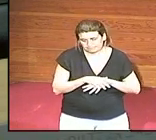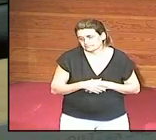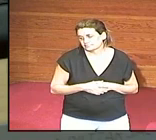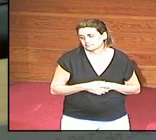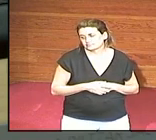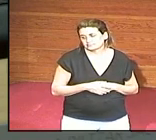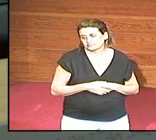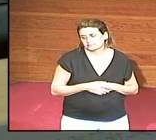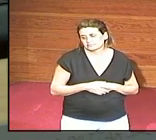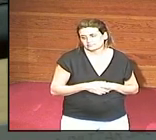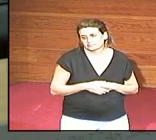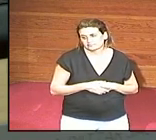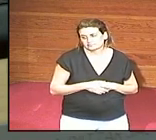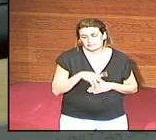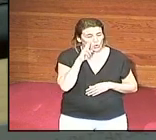o guardias.